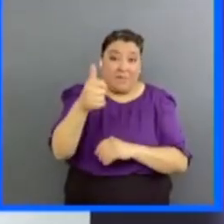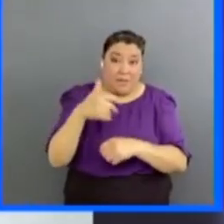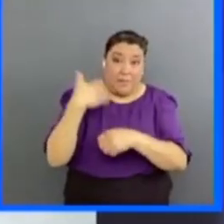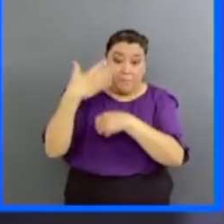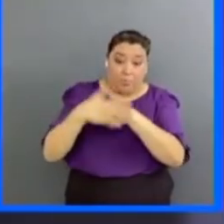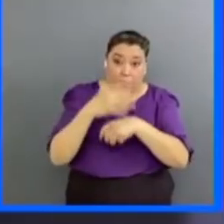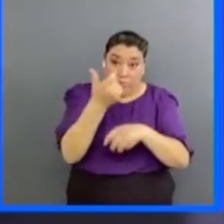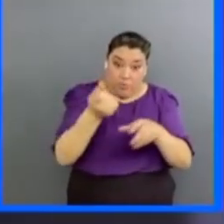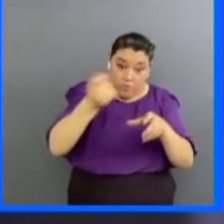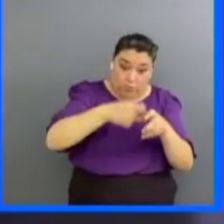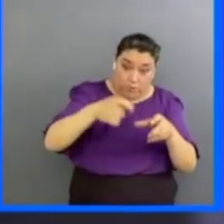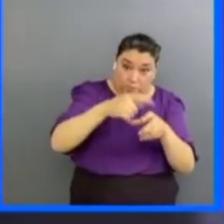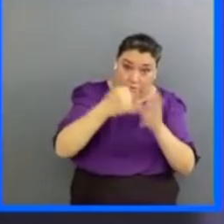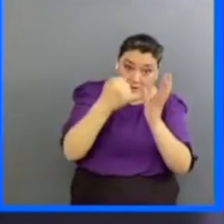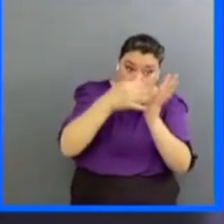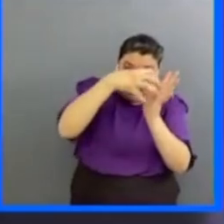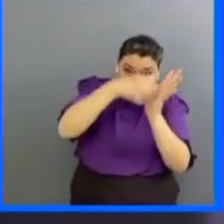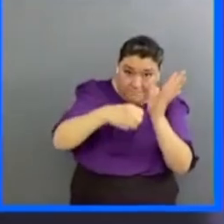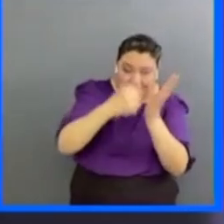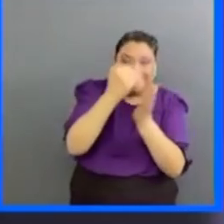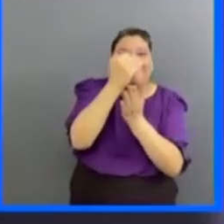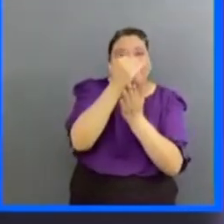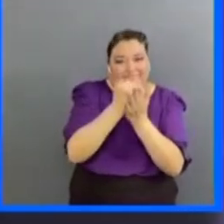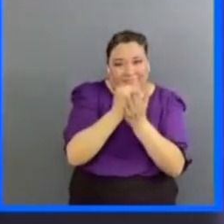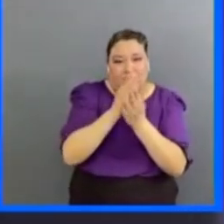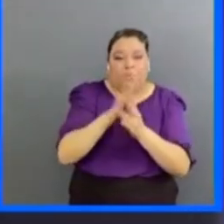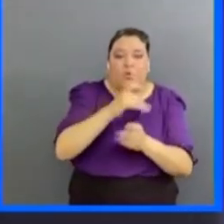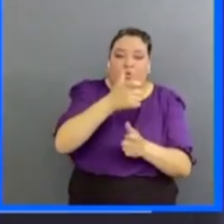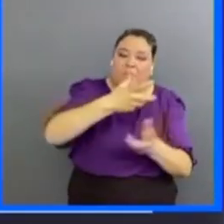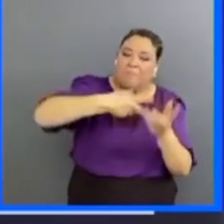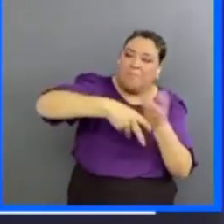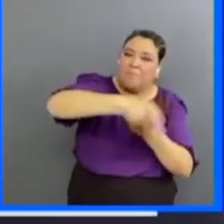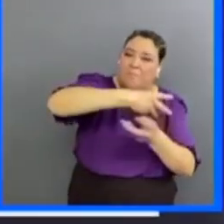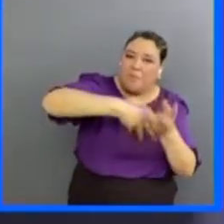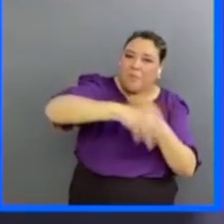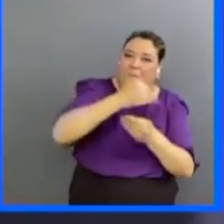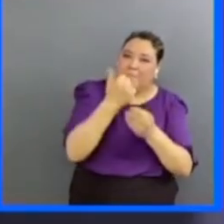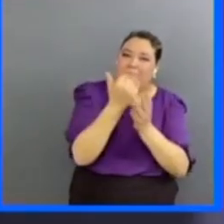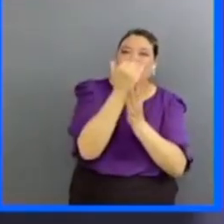de comisiones por administrar los recursos de las y los trabajadores a